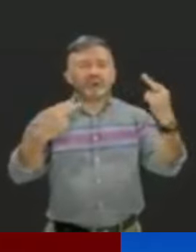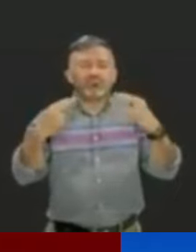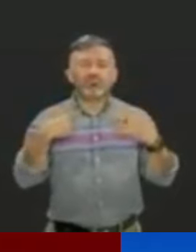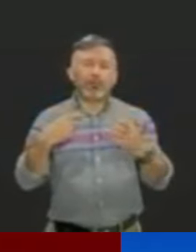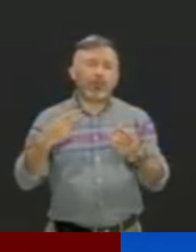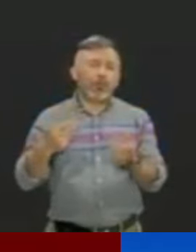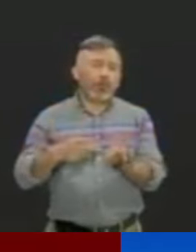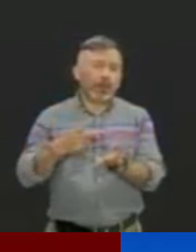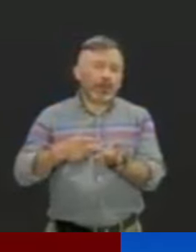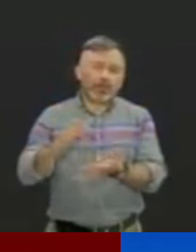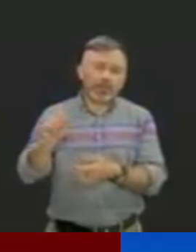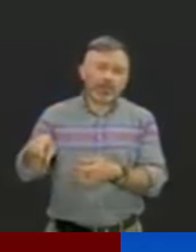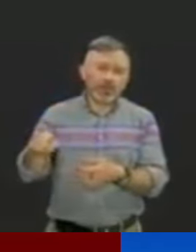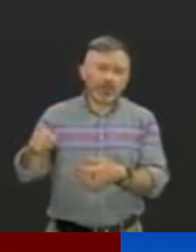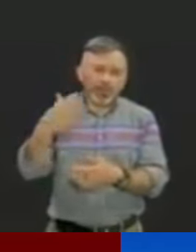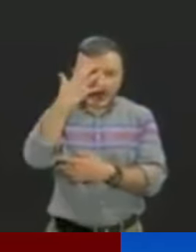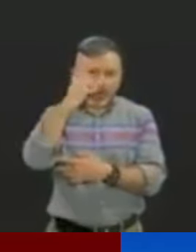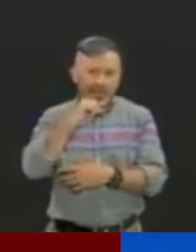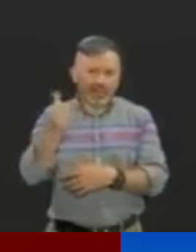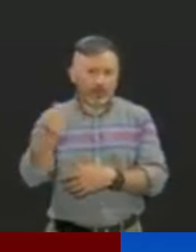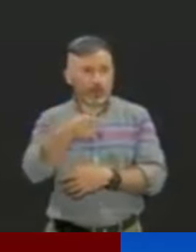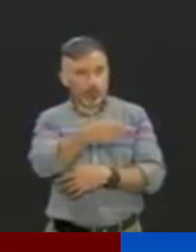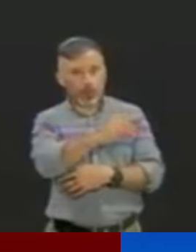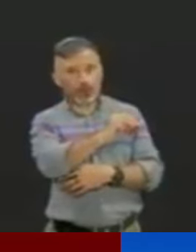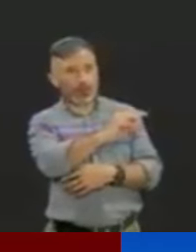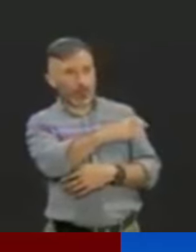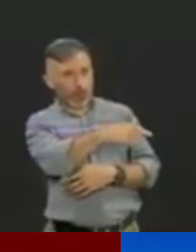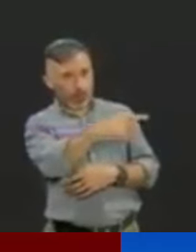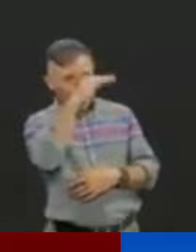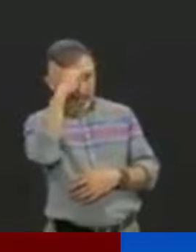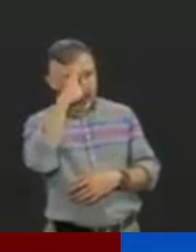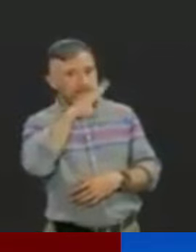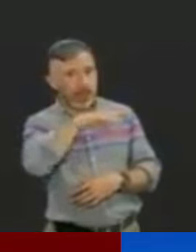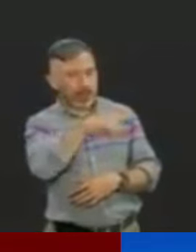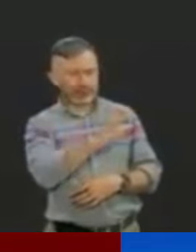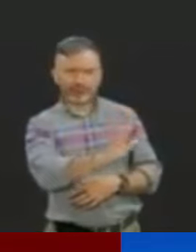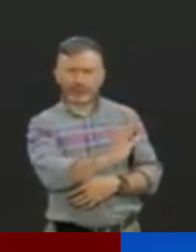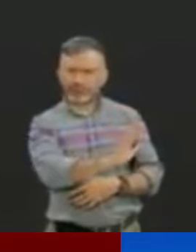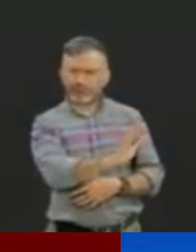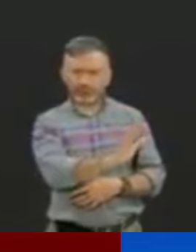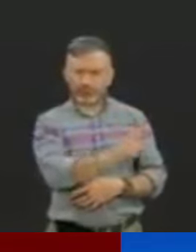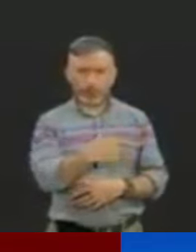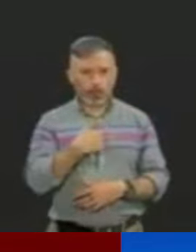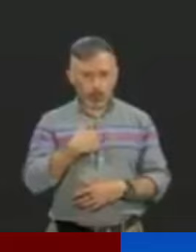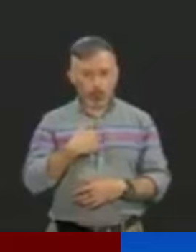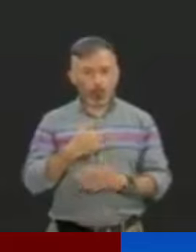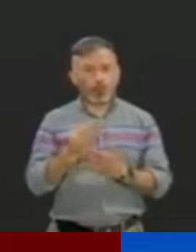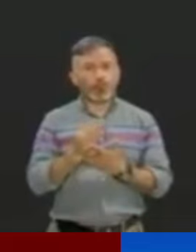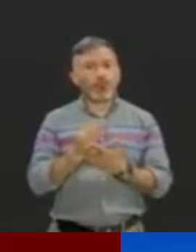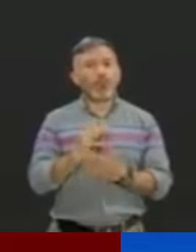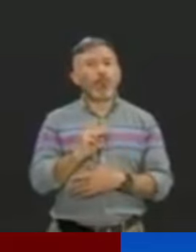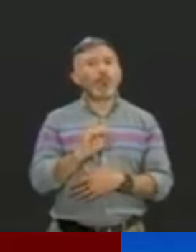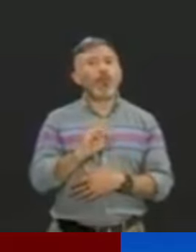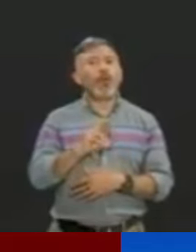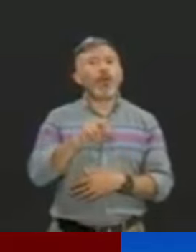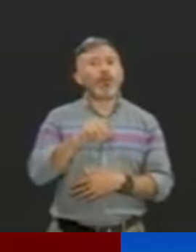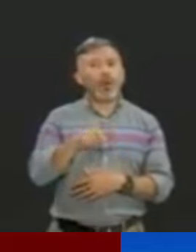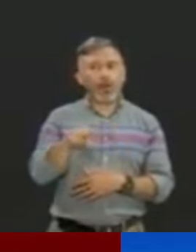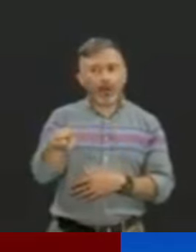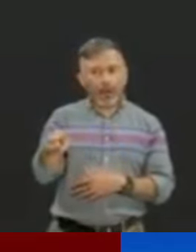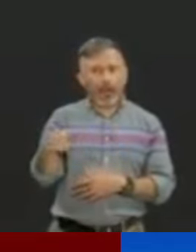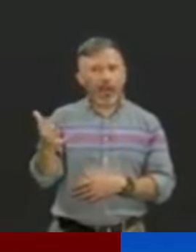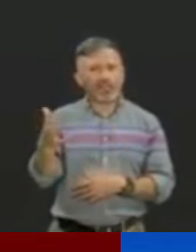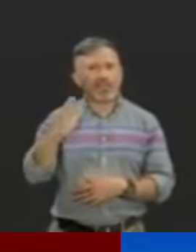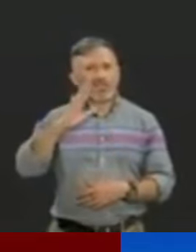no se confundan, compañeras y compañeros de Movimiento Ciudadano. En Morena no vamos a solapar los crímenes, las